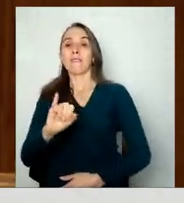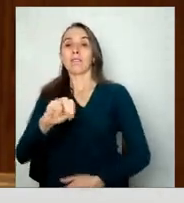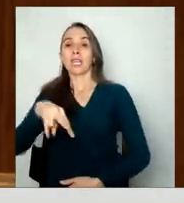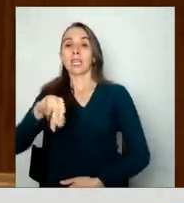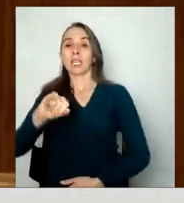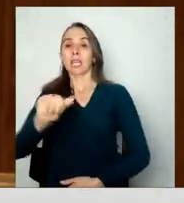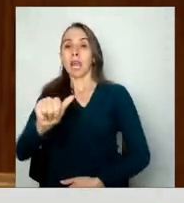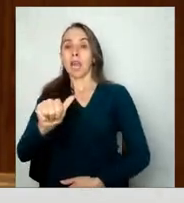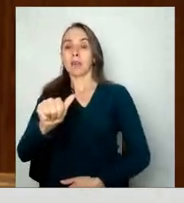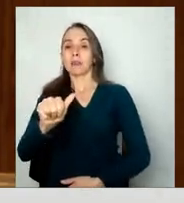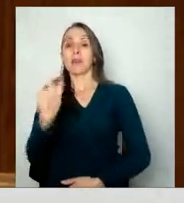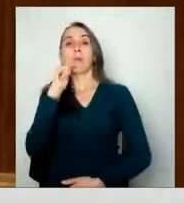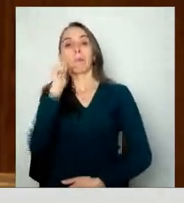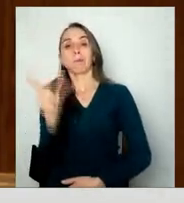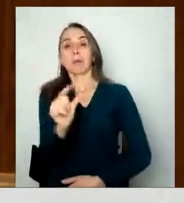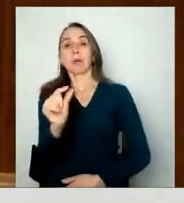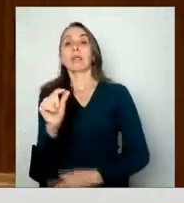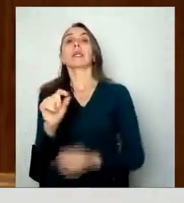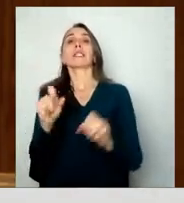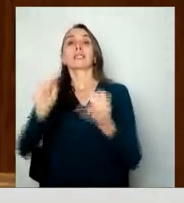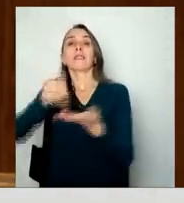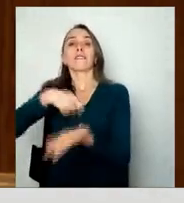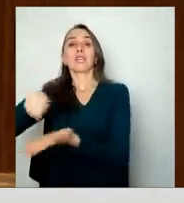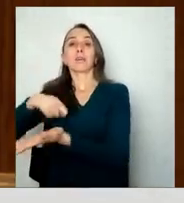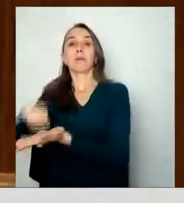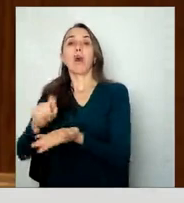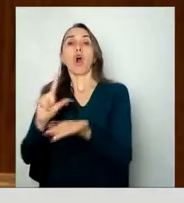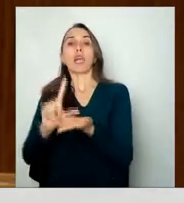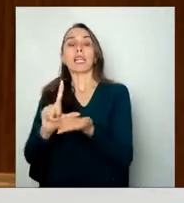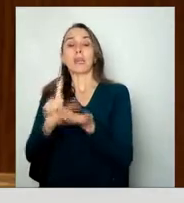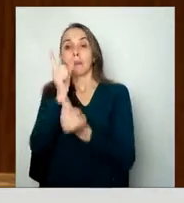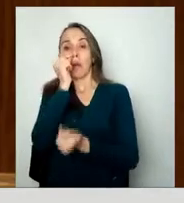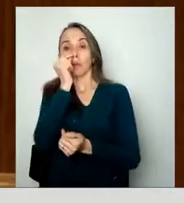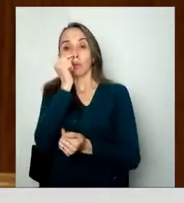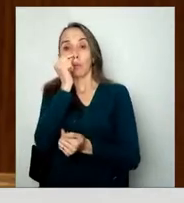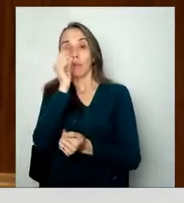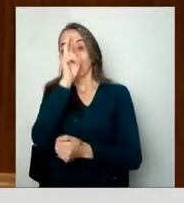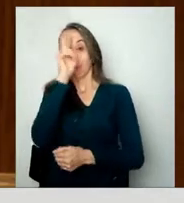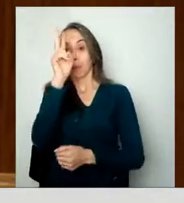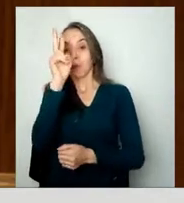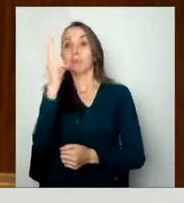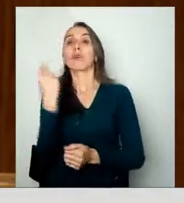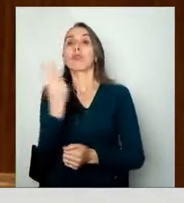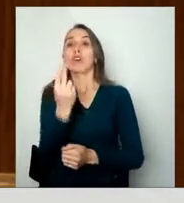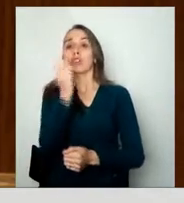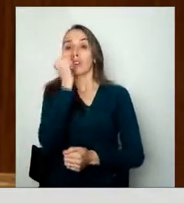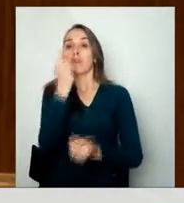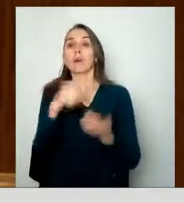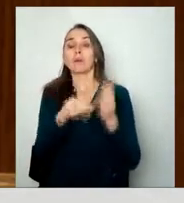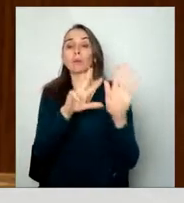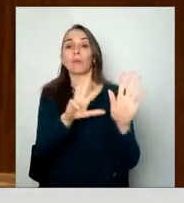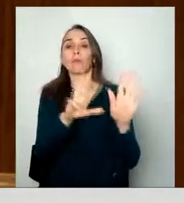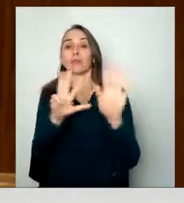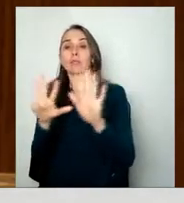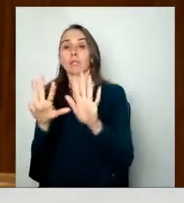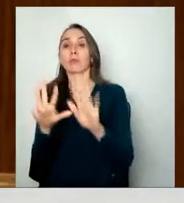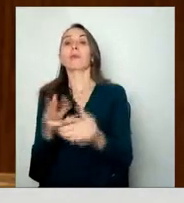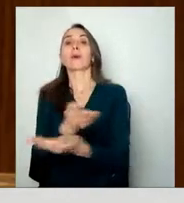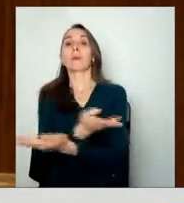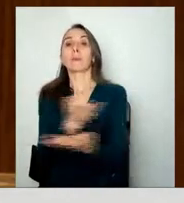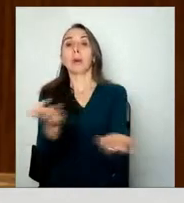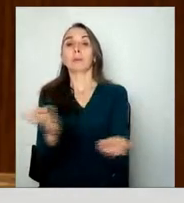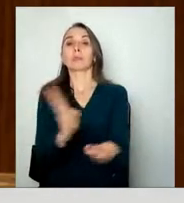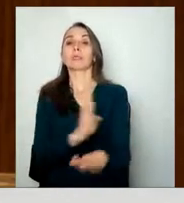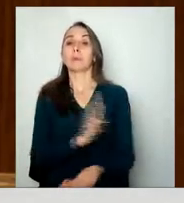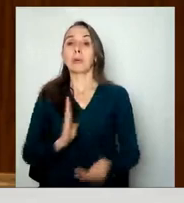adoptaba en Lima Perú el 12 de octubre de 1999 el que se encuentra sometido consideración de esta honorable cámara